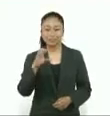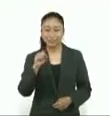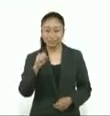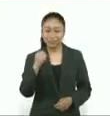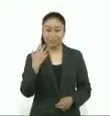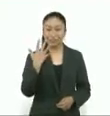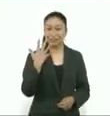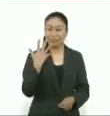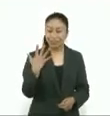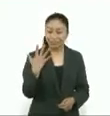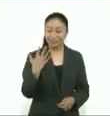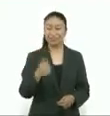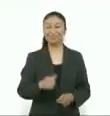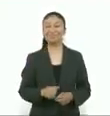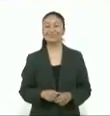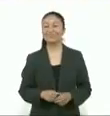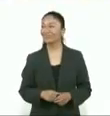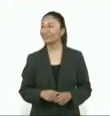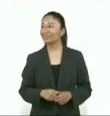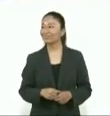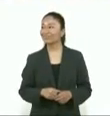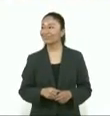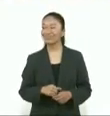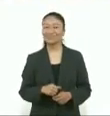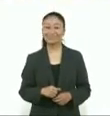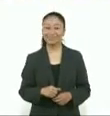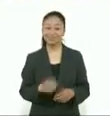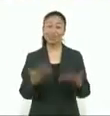65ª legislatura, lo logré.